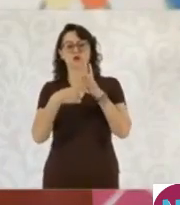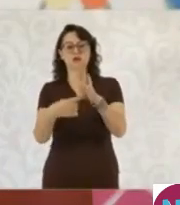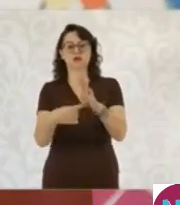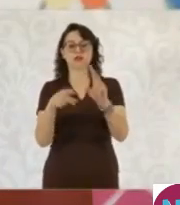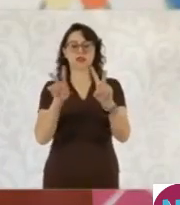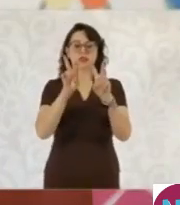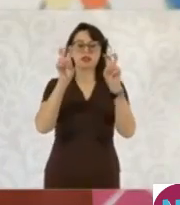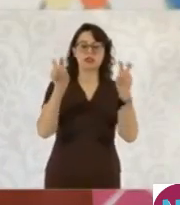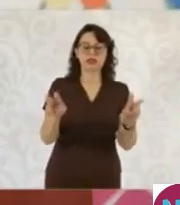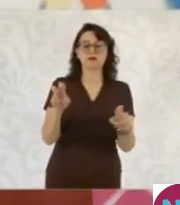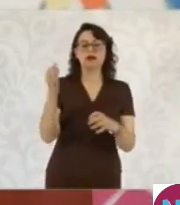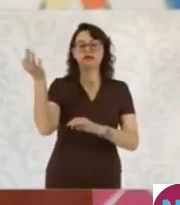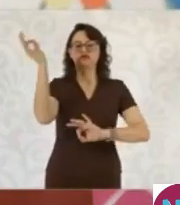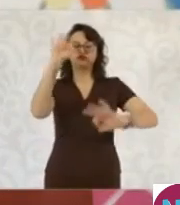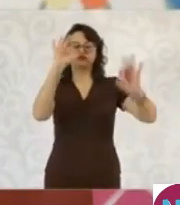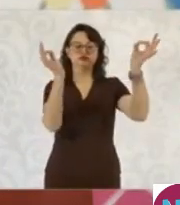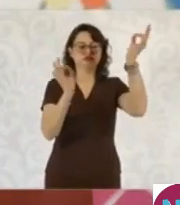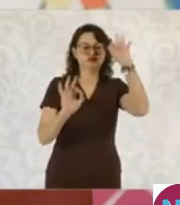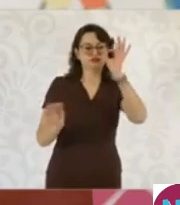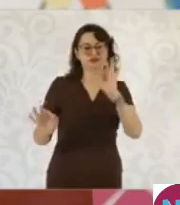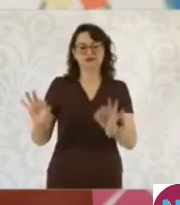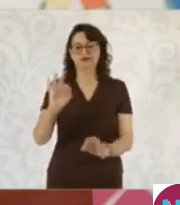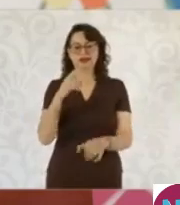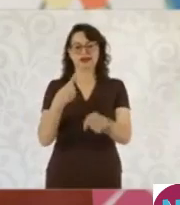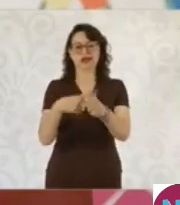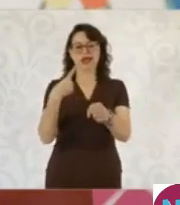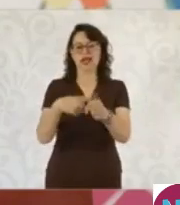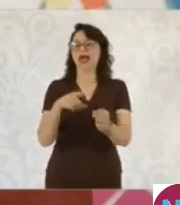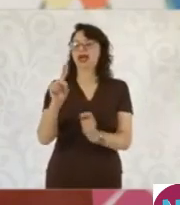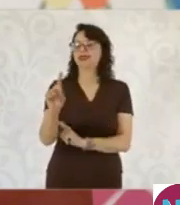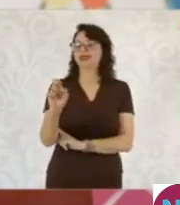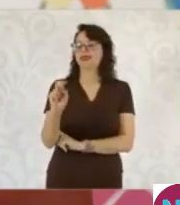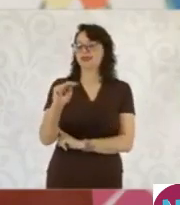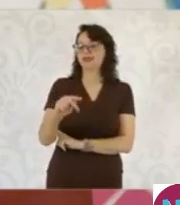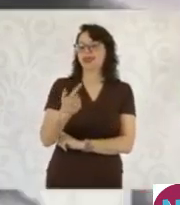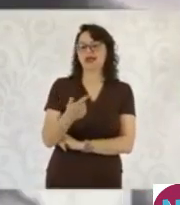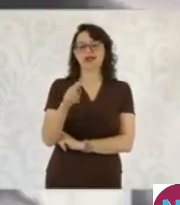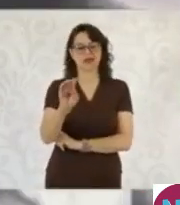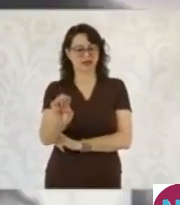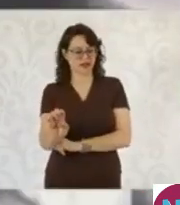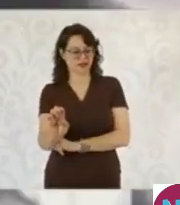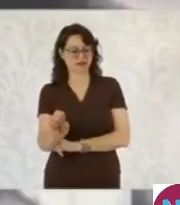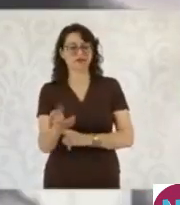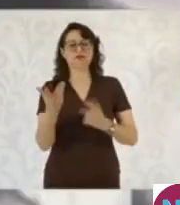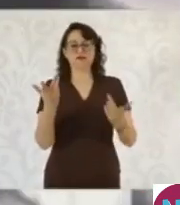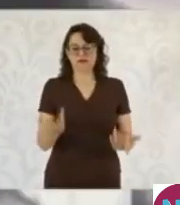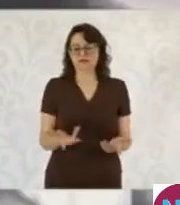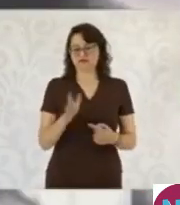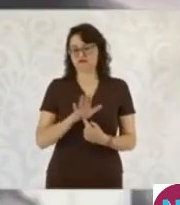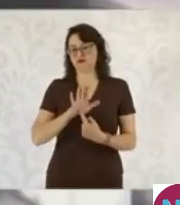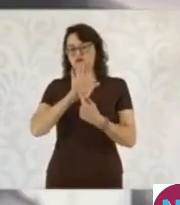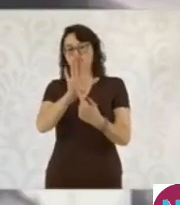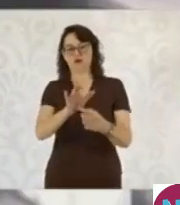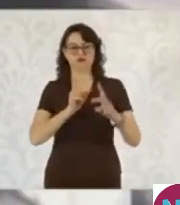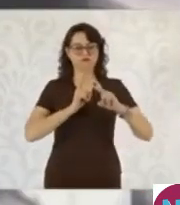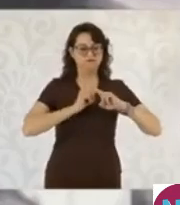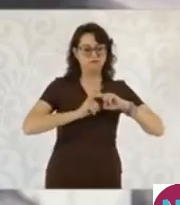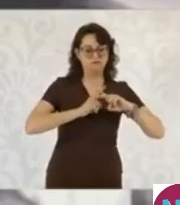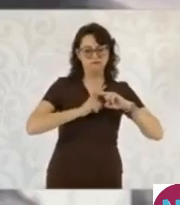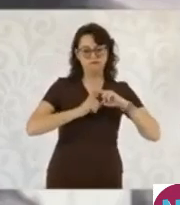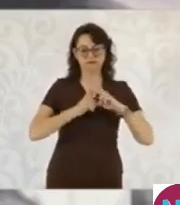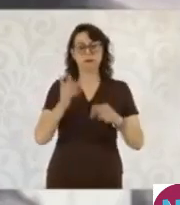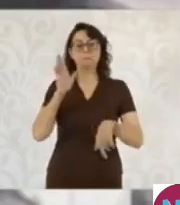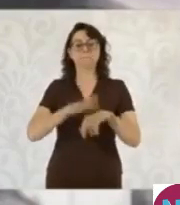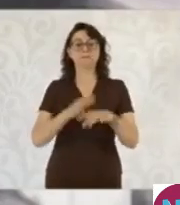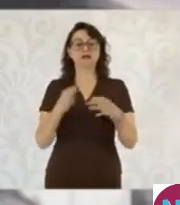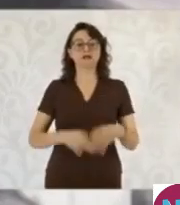manejo del dengue, presentando algunos datos de cómo está el dengue en el país y sobre todo